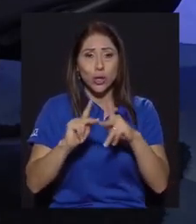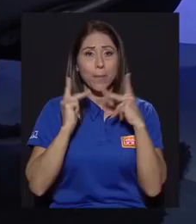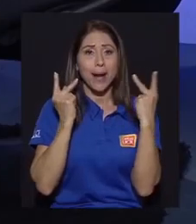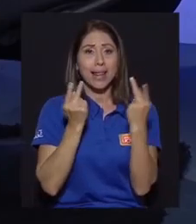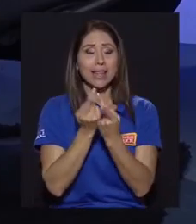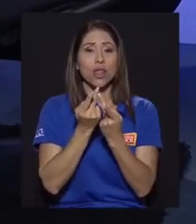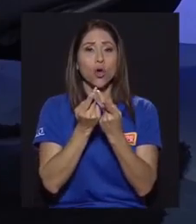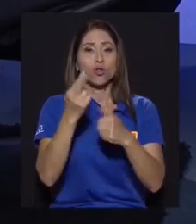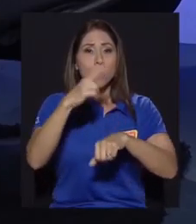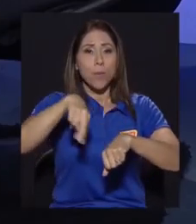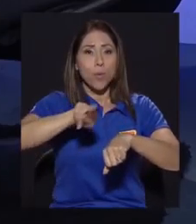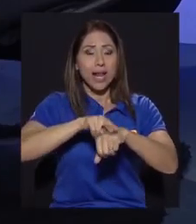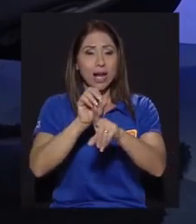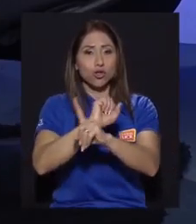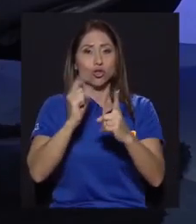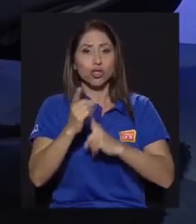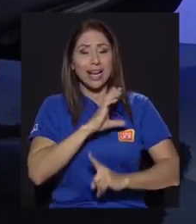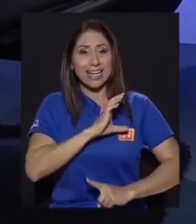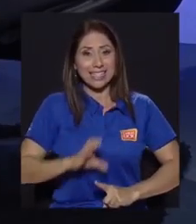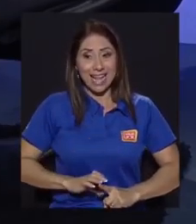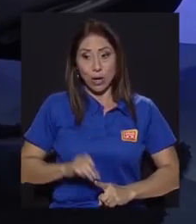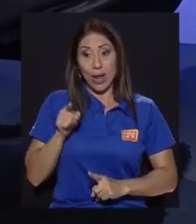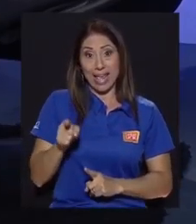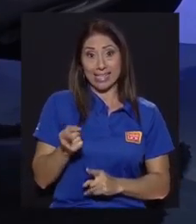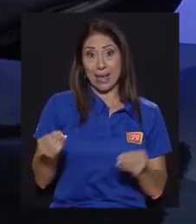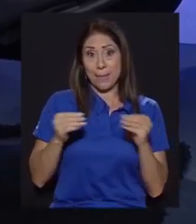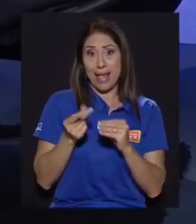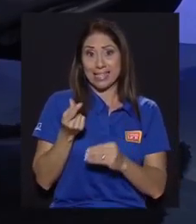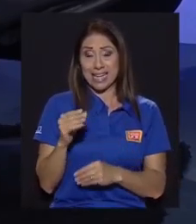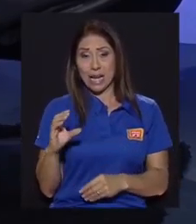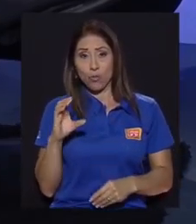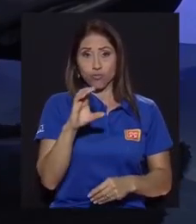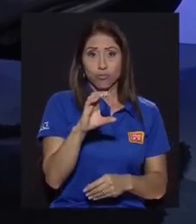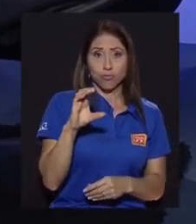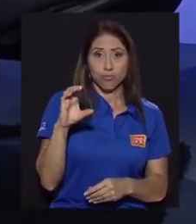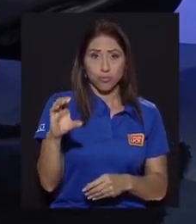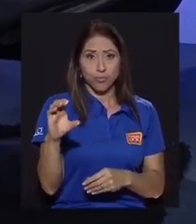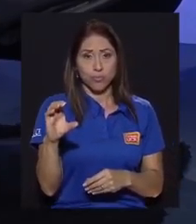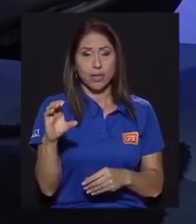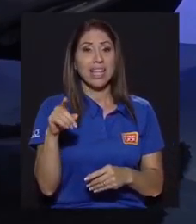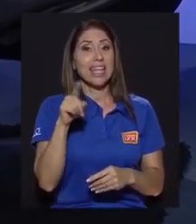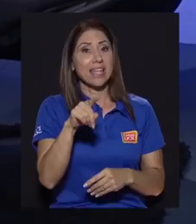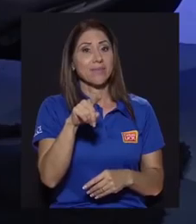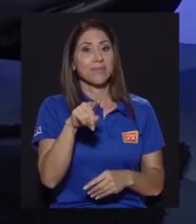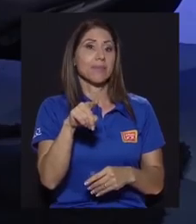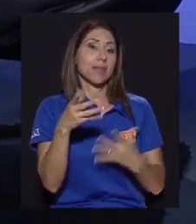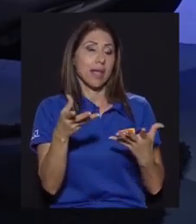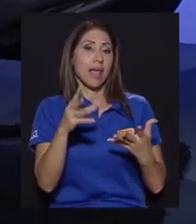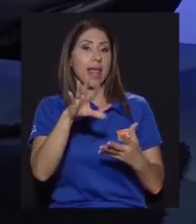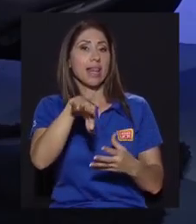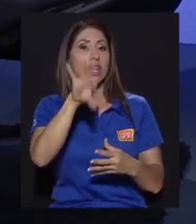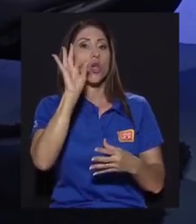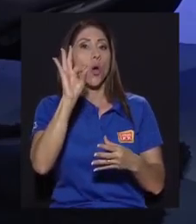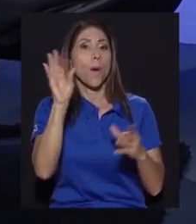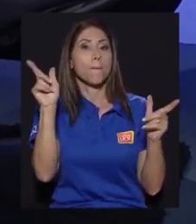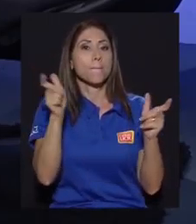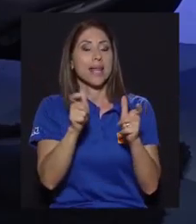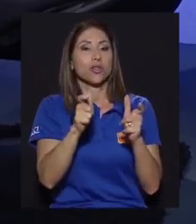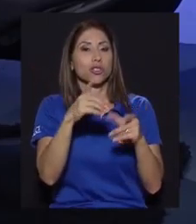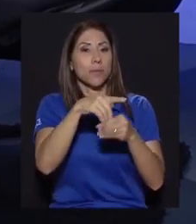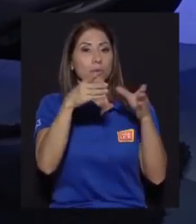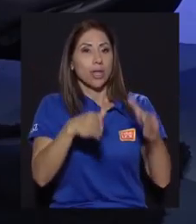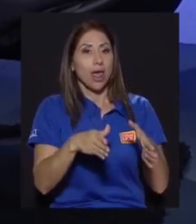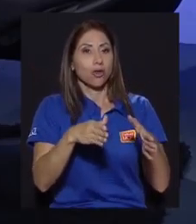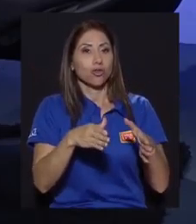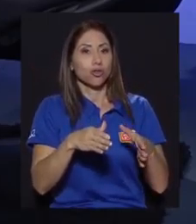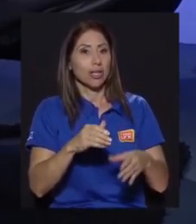del partido republicano social cristiano que invirtió más dinero y en proporción eligió menos diputados de 150 millones pero